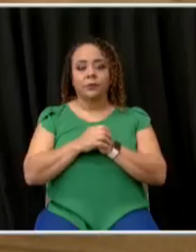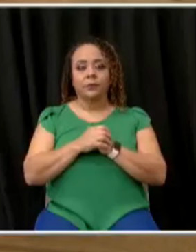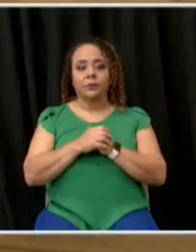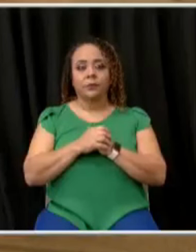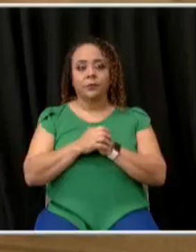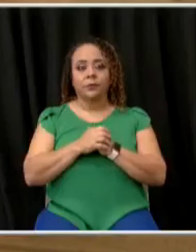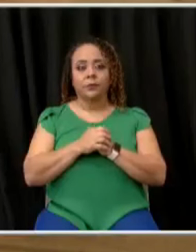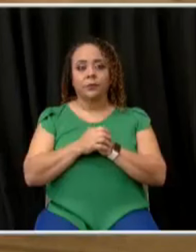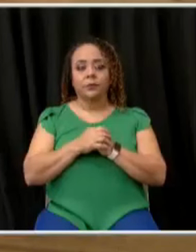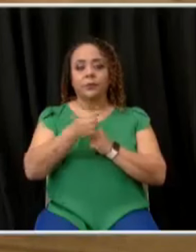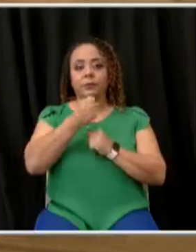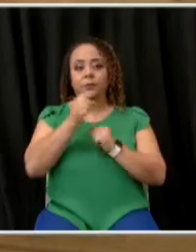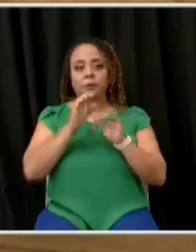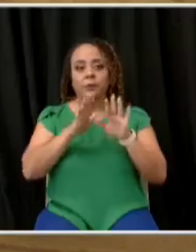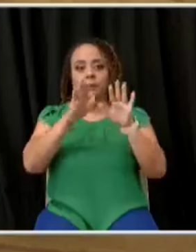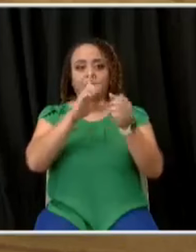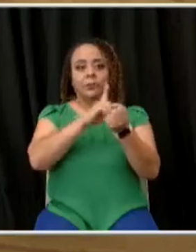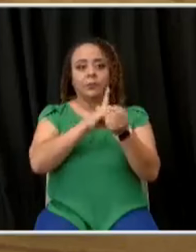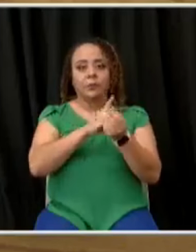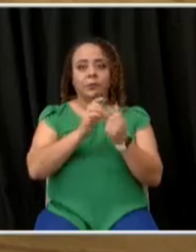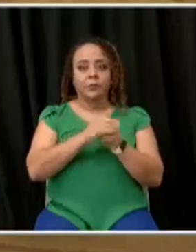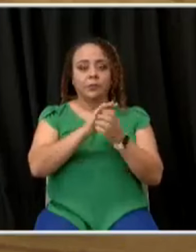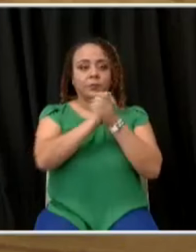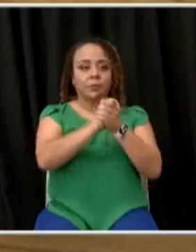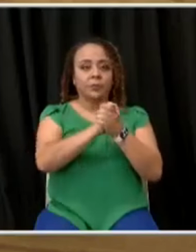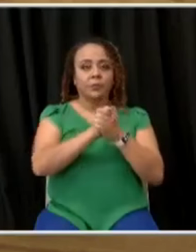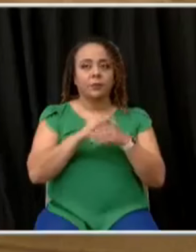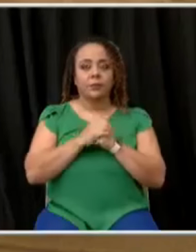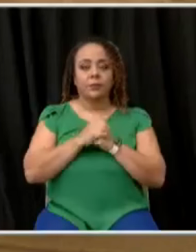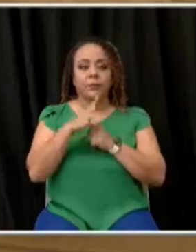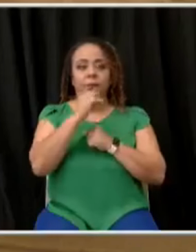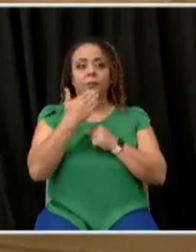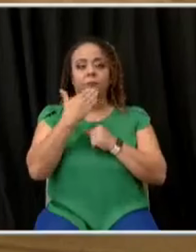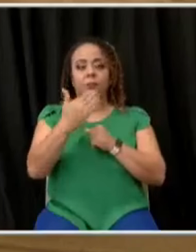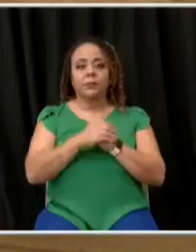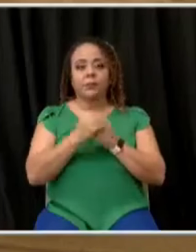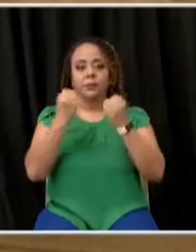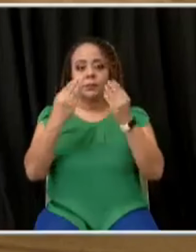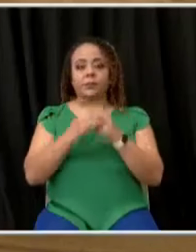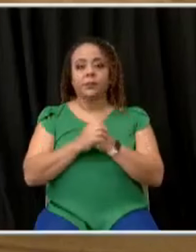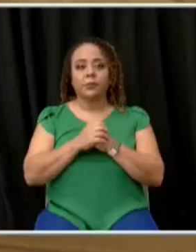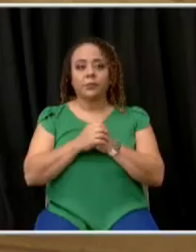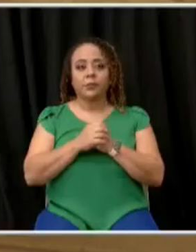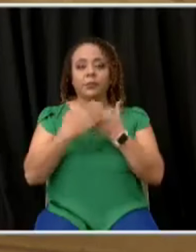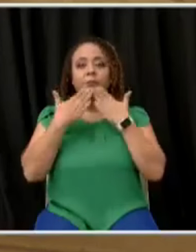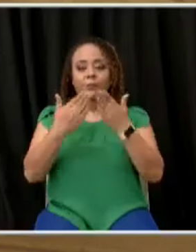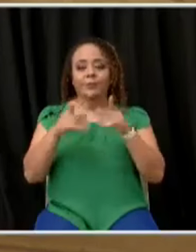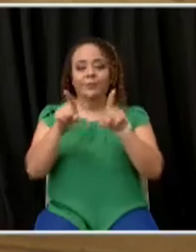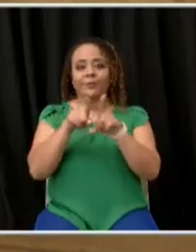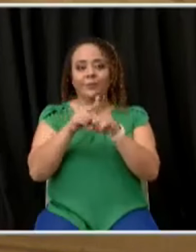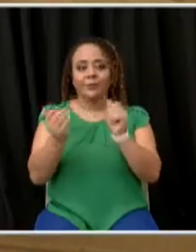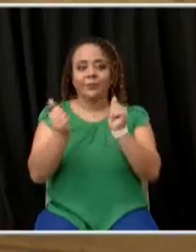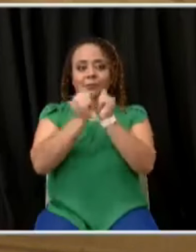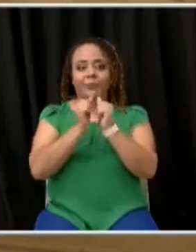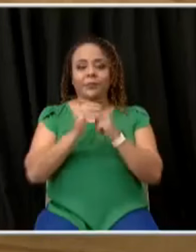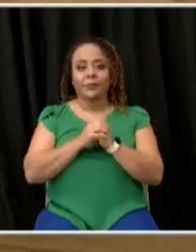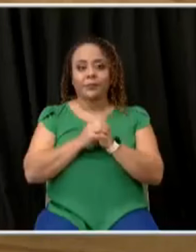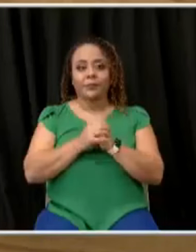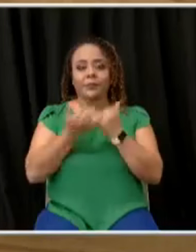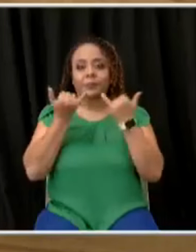El presentador excelente, doctor, le dicen las felicitaciones, le agradecen muchísimo, les agradecemos que nos acompañen